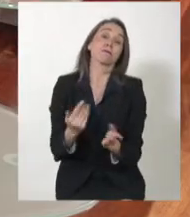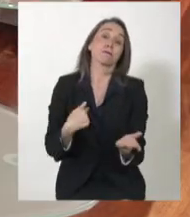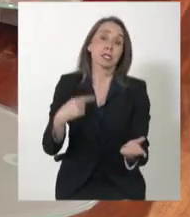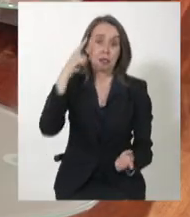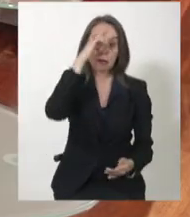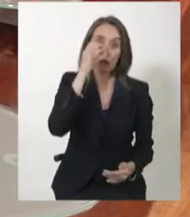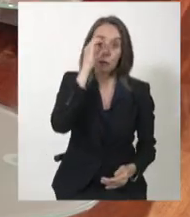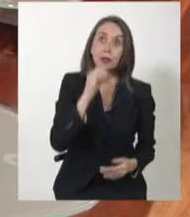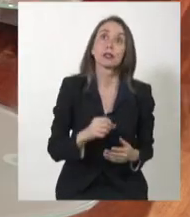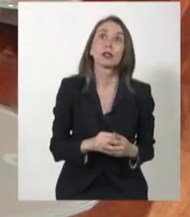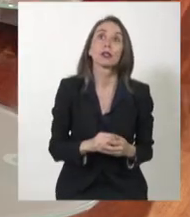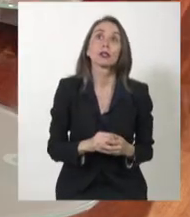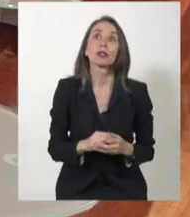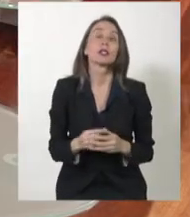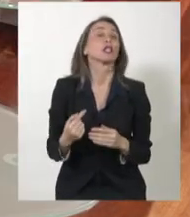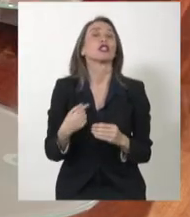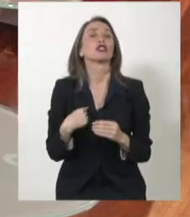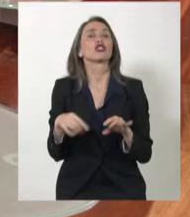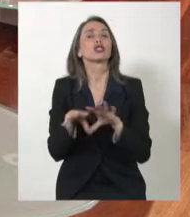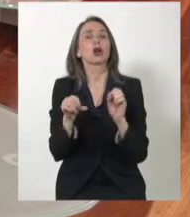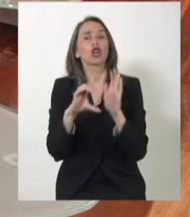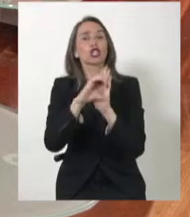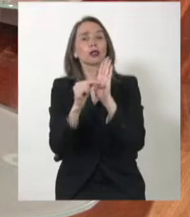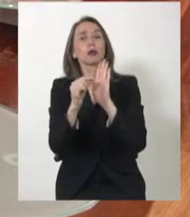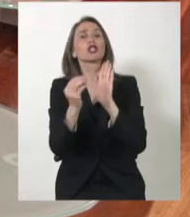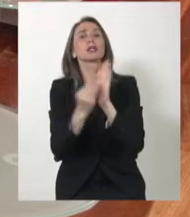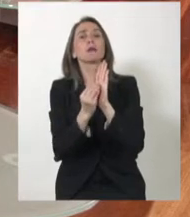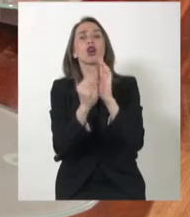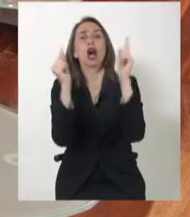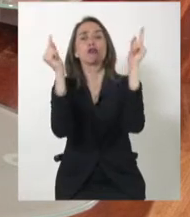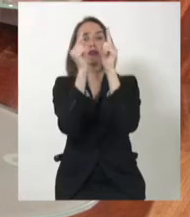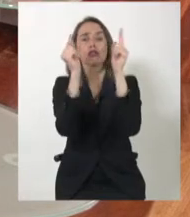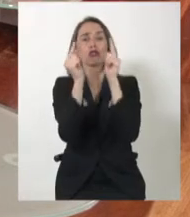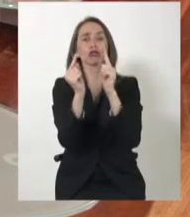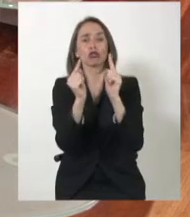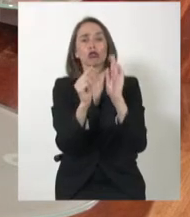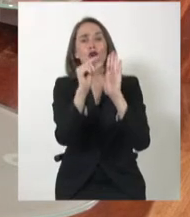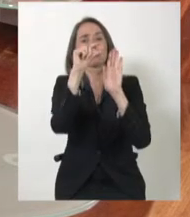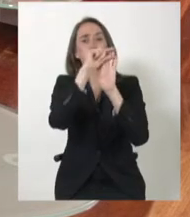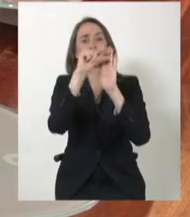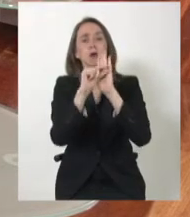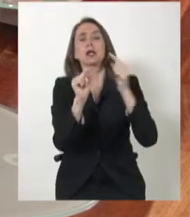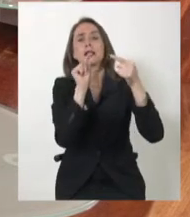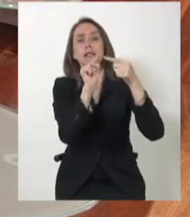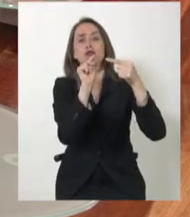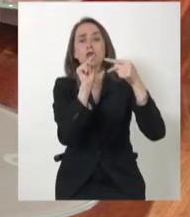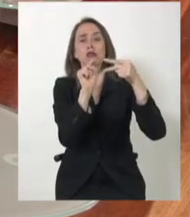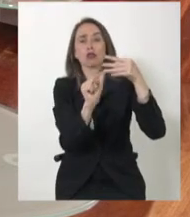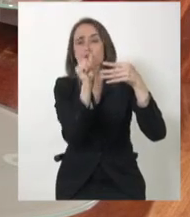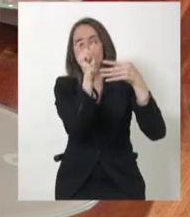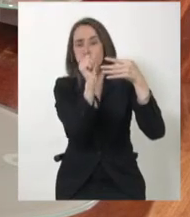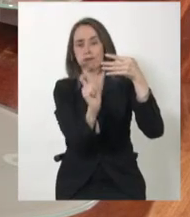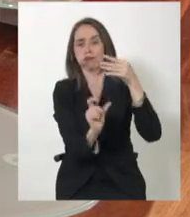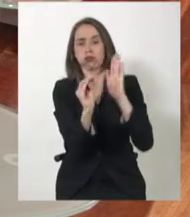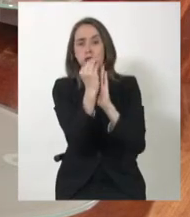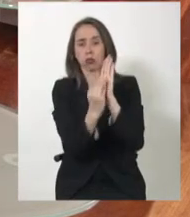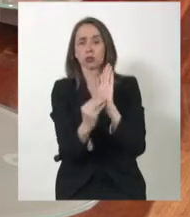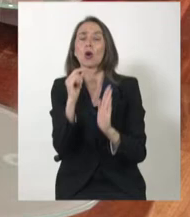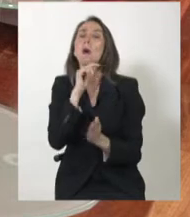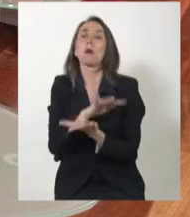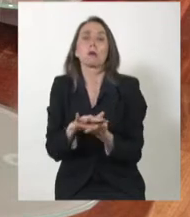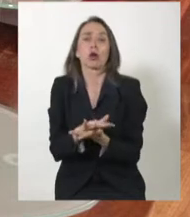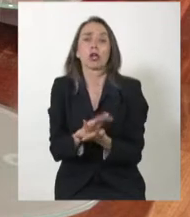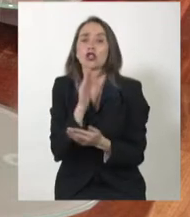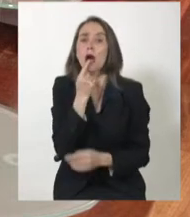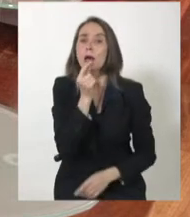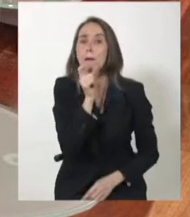Yo también estoy por las fórmulas breves, ¿eh? Las fórmulas breves y concretas. Por ejemplo, no existe